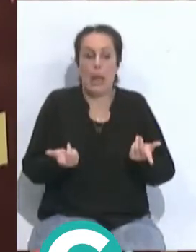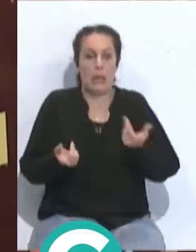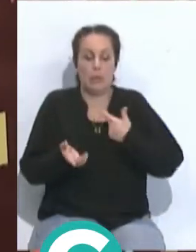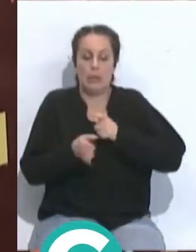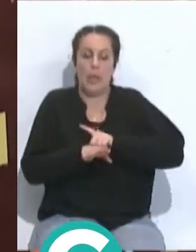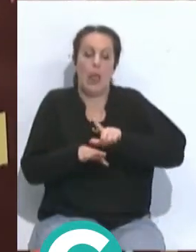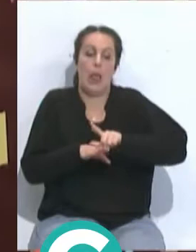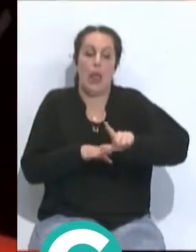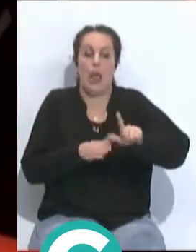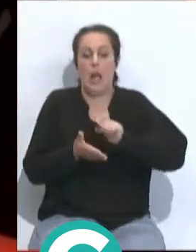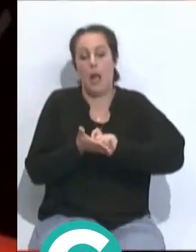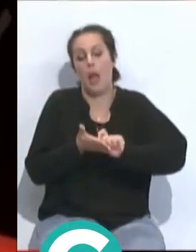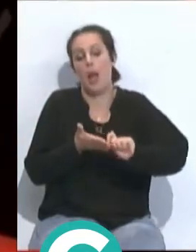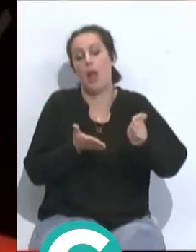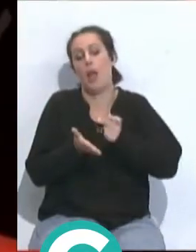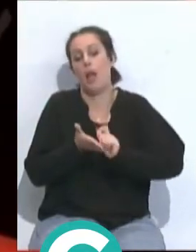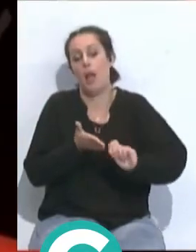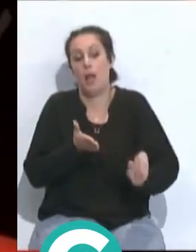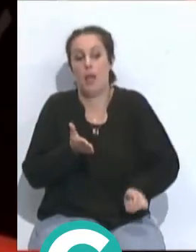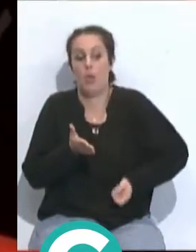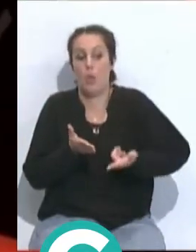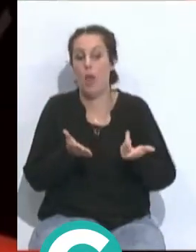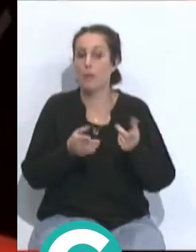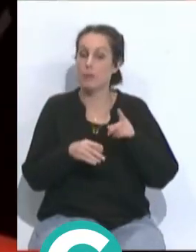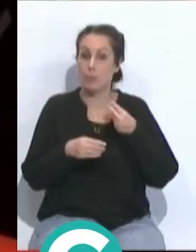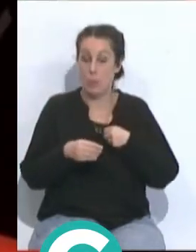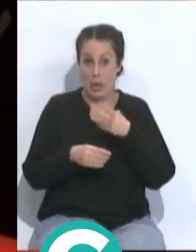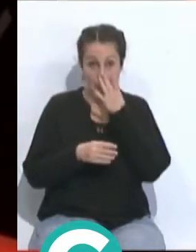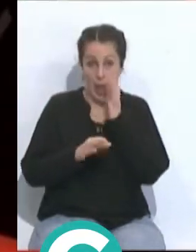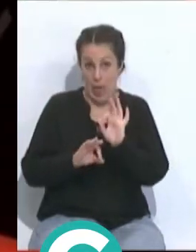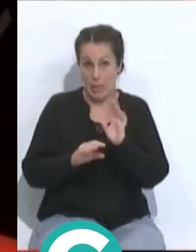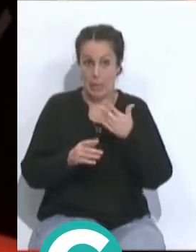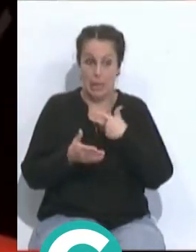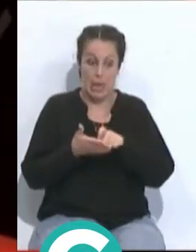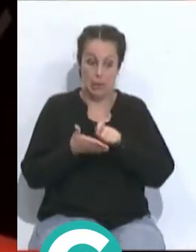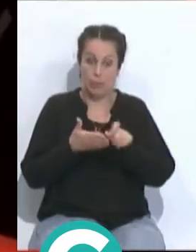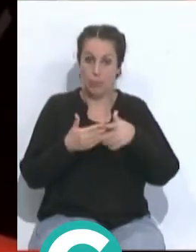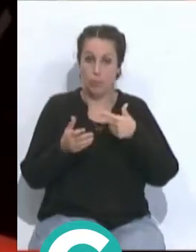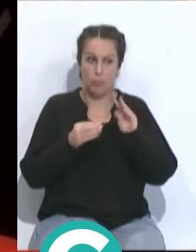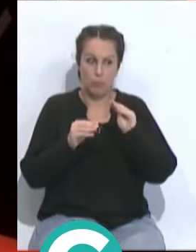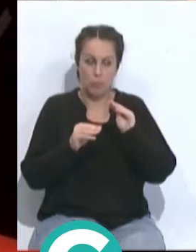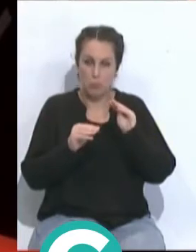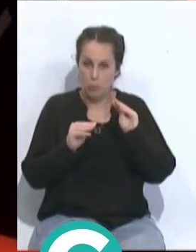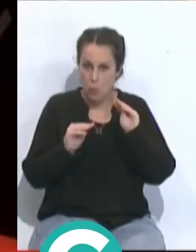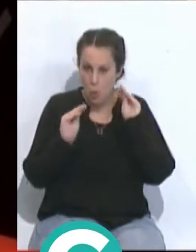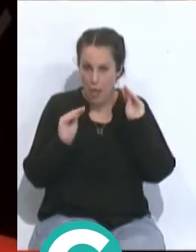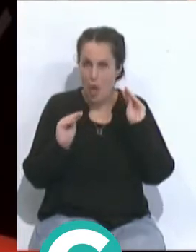literarias y brotan, ¿no? Eso es lo genuino, ¿no? Del carnaval, que autores que no tienen por qué tener una formación